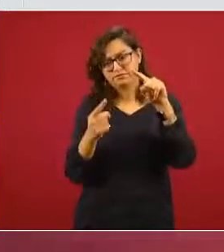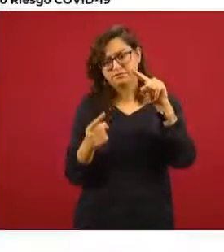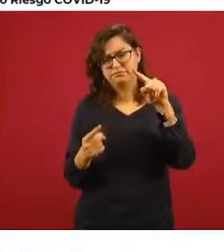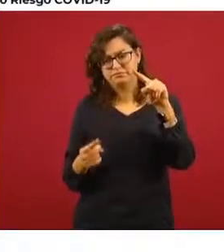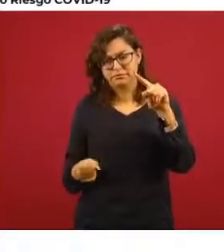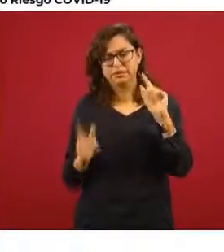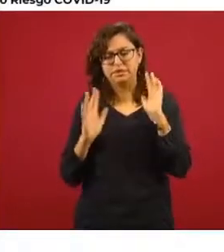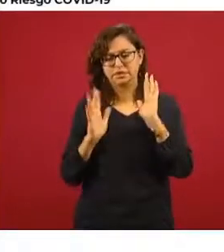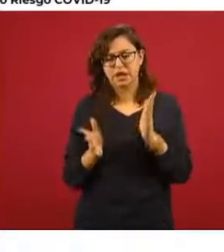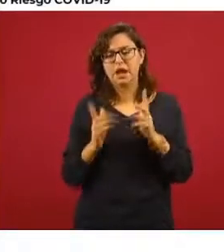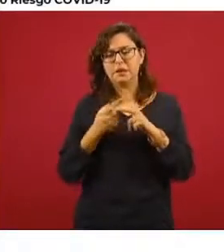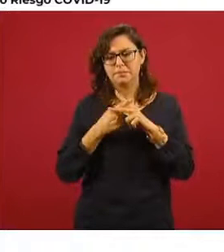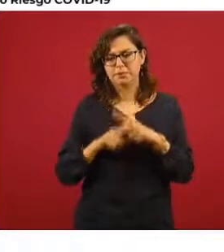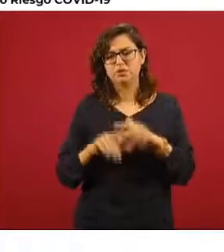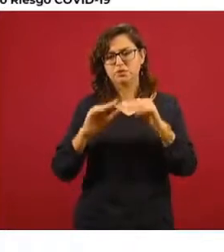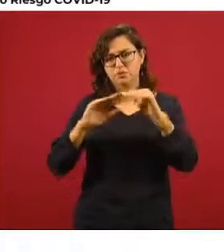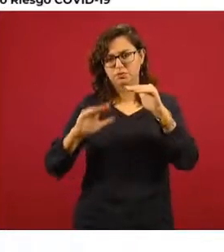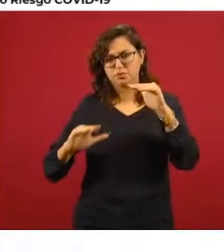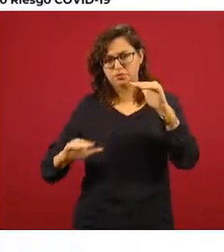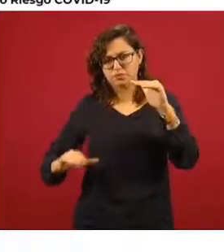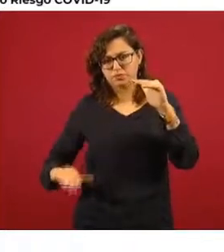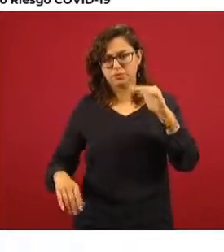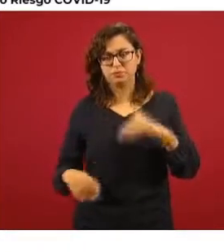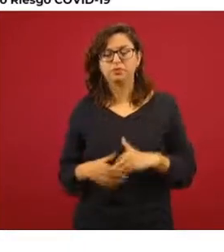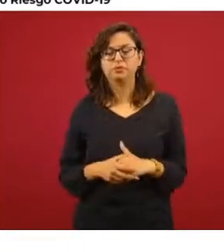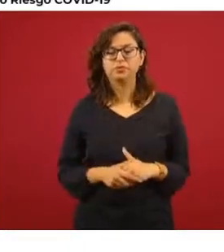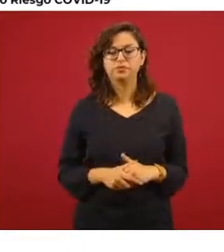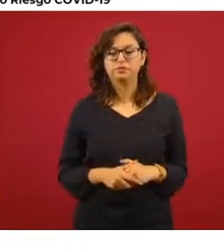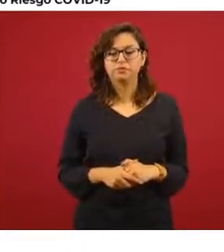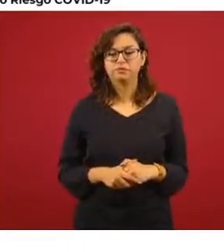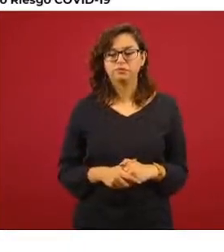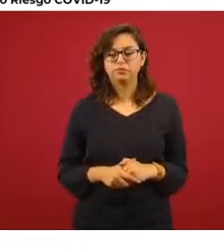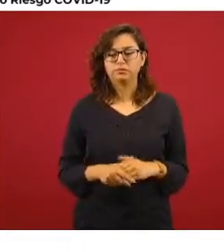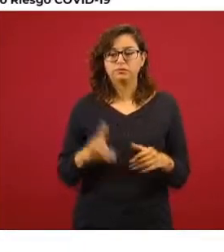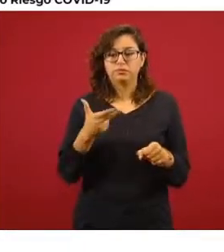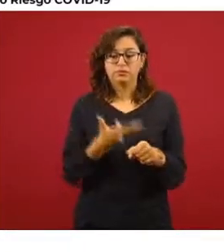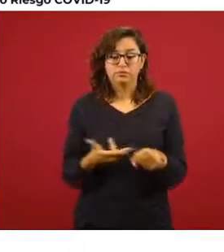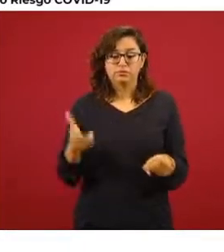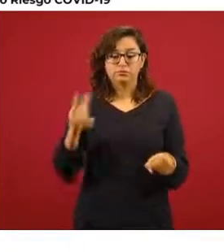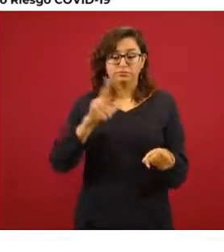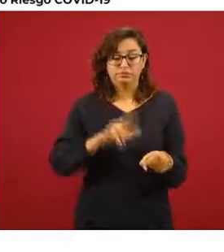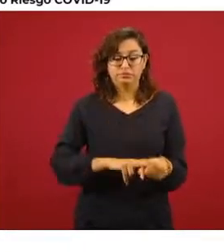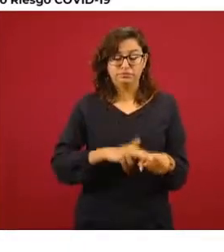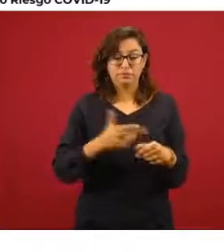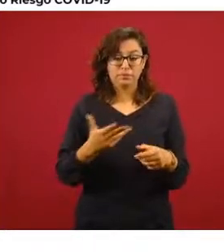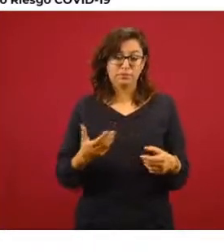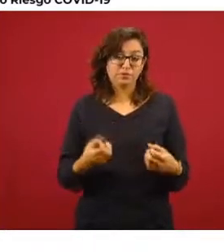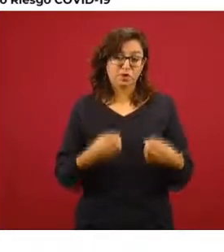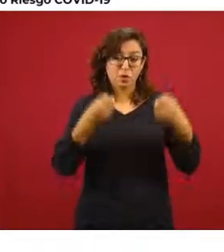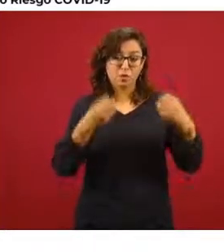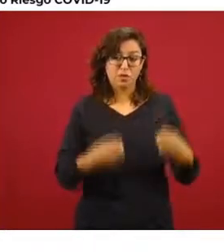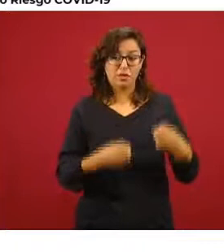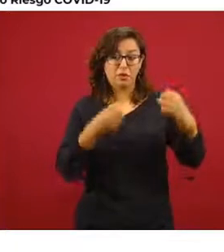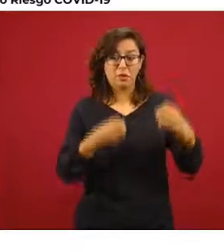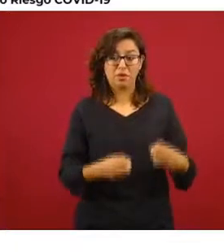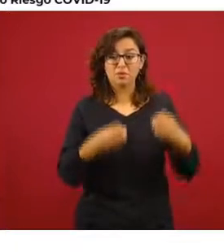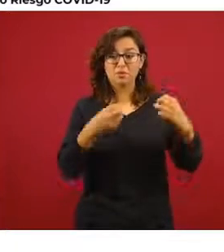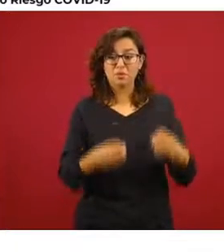a partir de la semana 28. Ocupación hospitalaria creció, hasta llegar